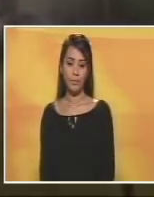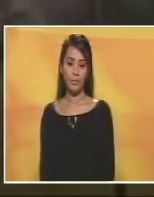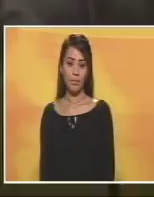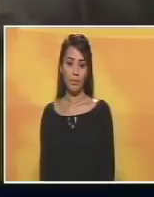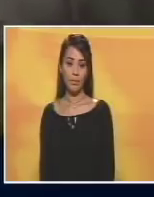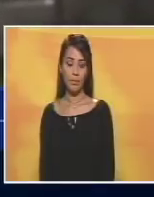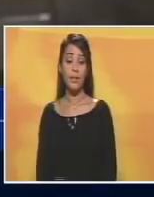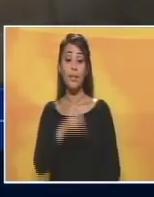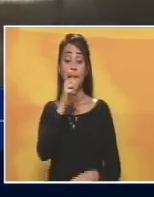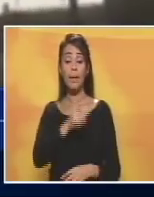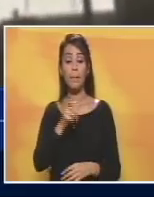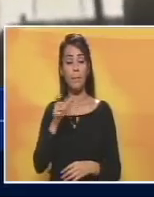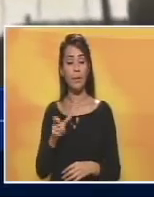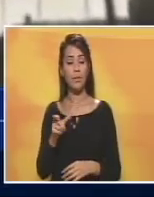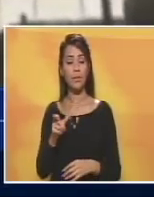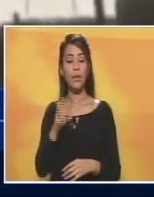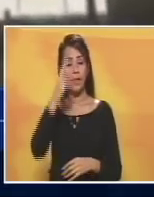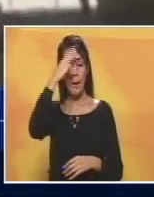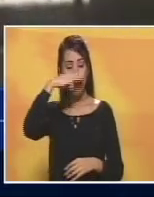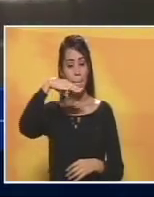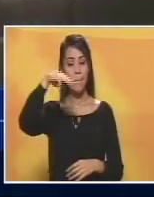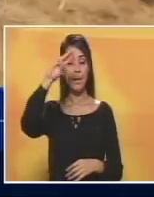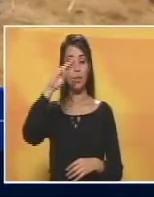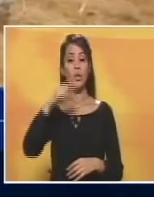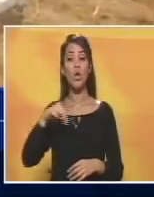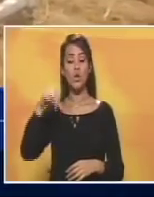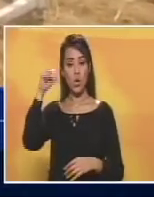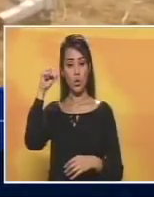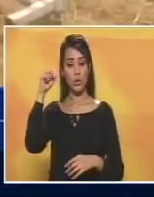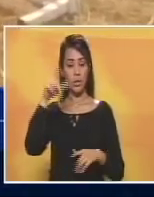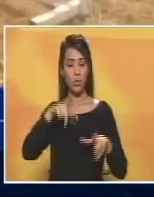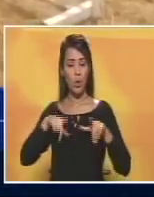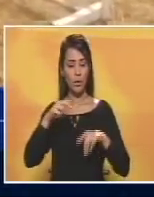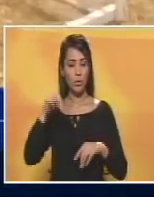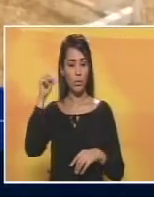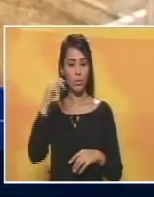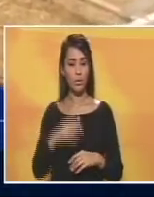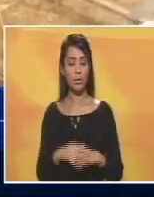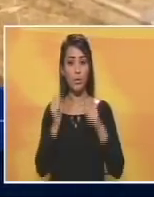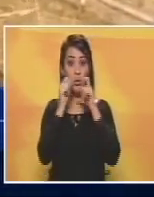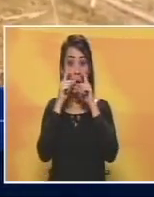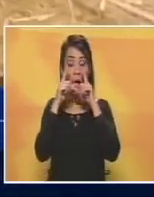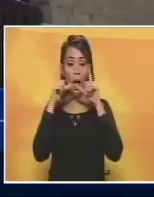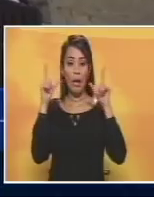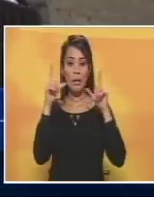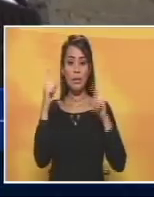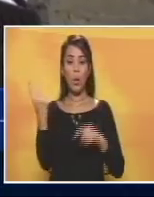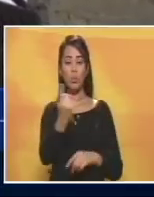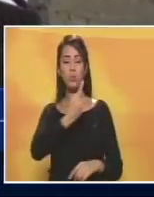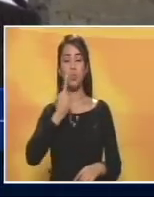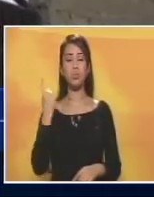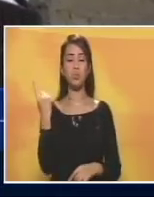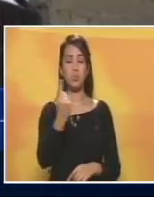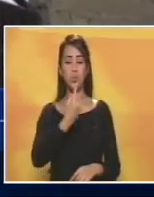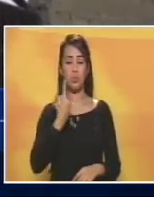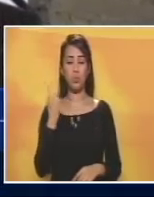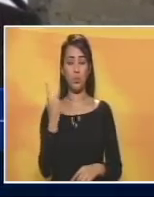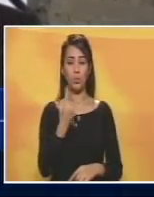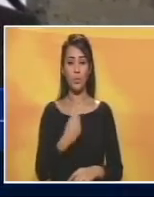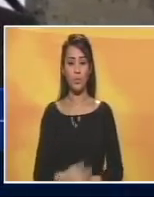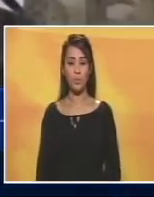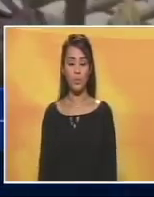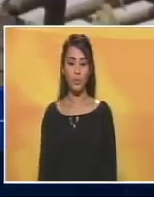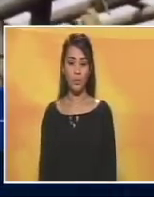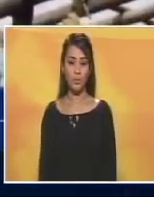Y los habitantes de Jiquilpilco, al norte del Estado de México, quedaron sorprendidos tras el paso de un inesperado tornado.